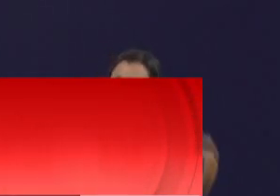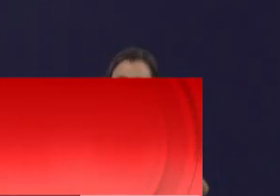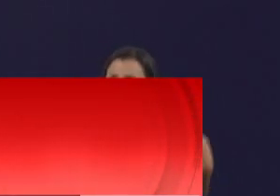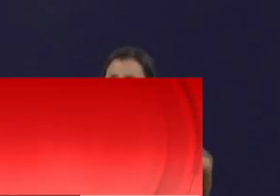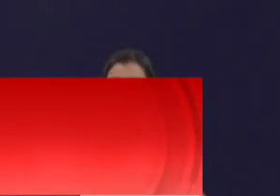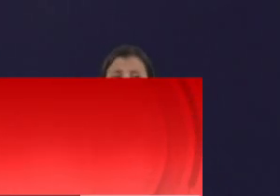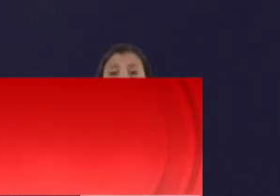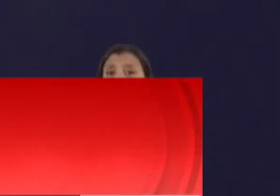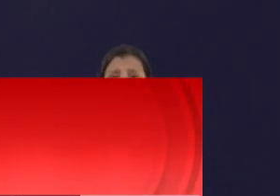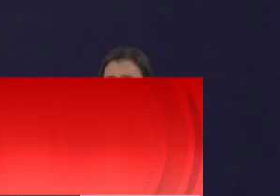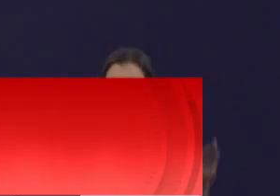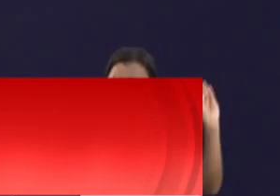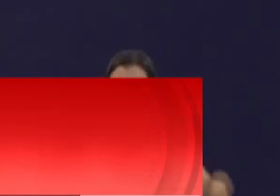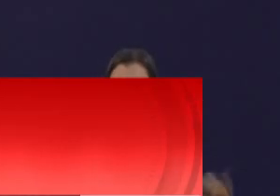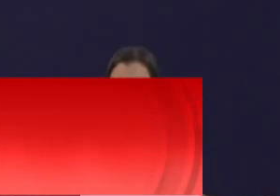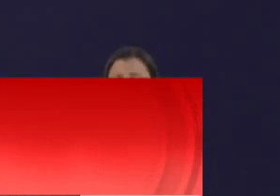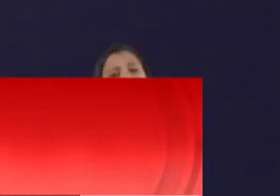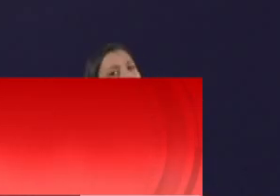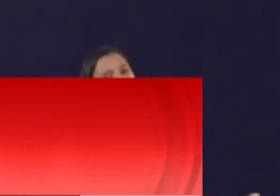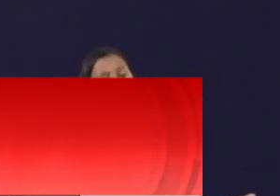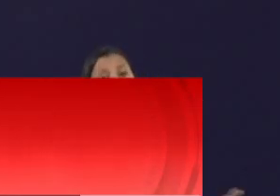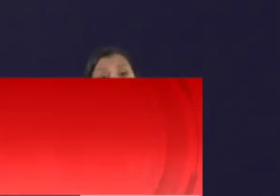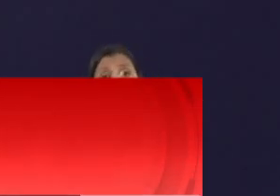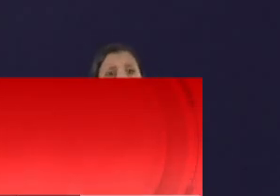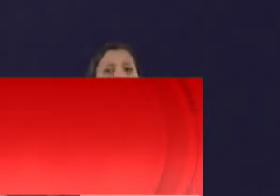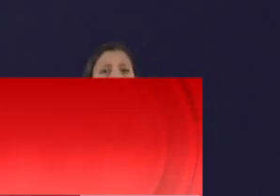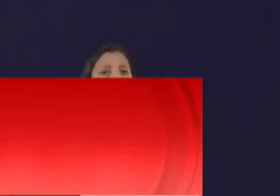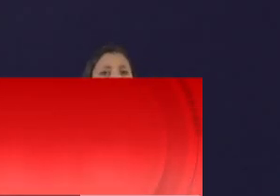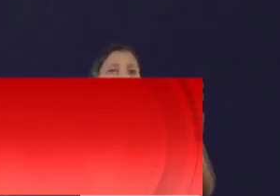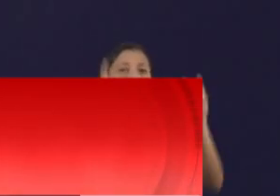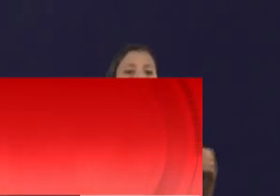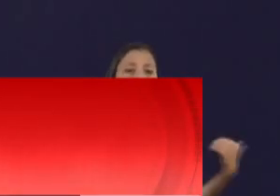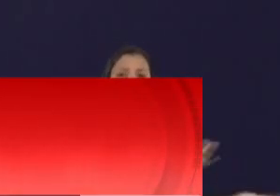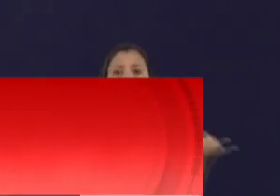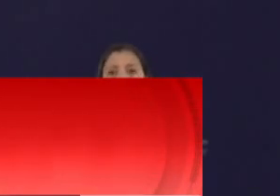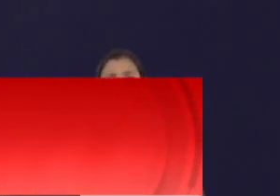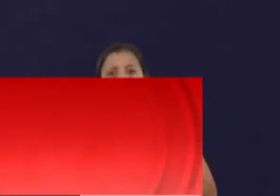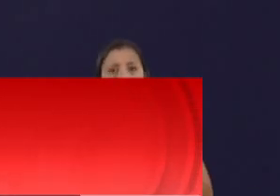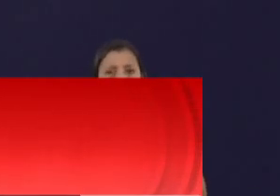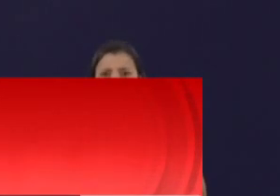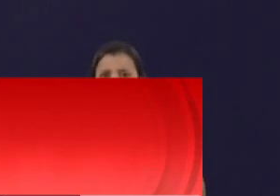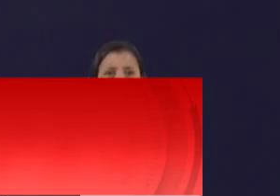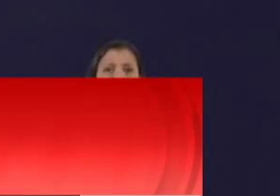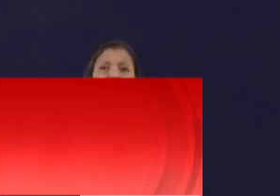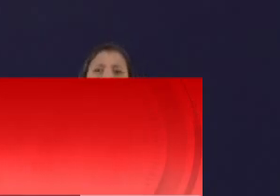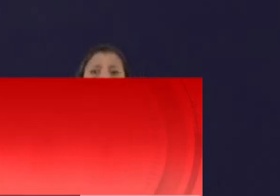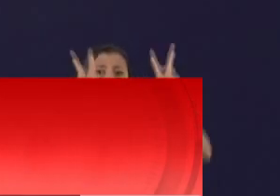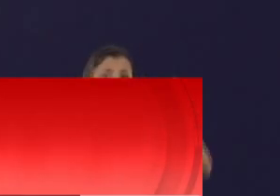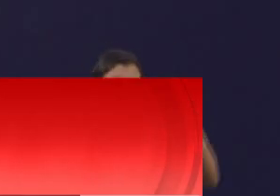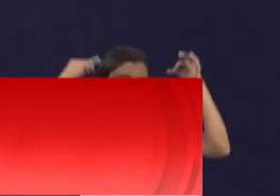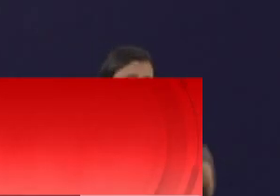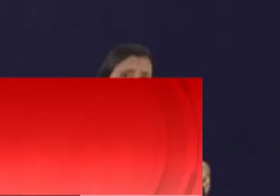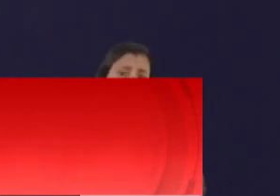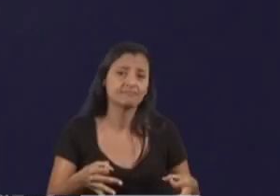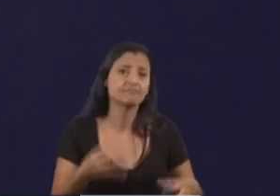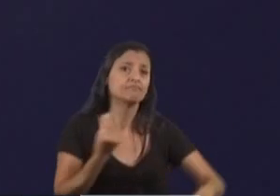haya ocurrido lo que ocurrió, porque en definitiva no estamos hablando de cuestiones partidarias, estamos hablando de cuestiones técnicas y de